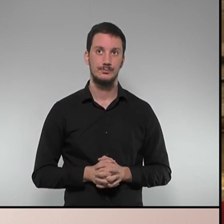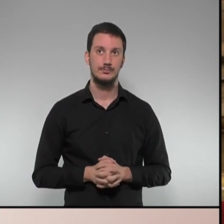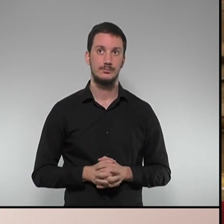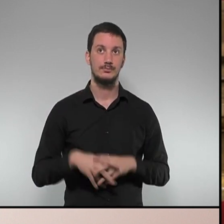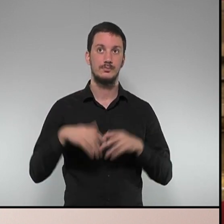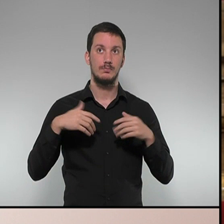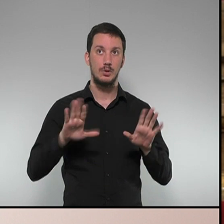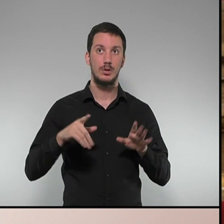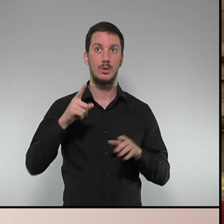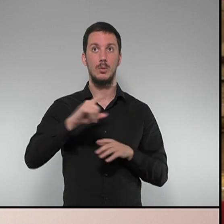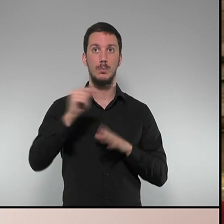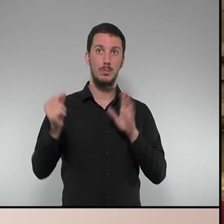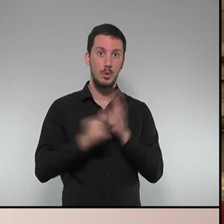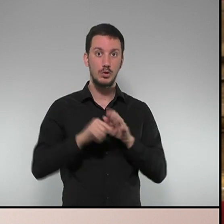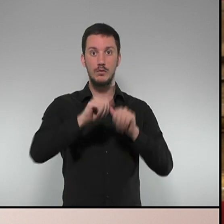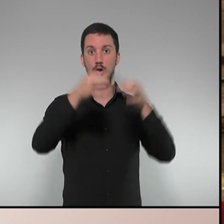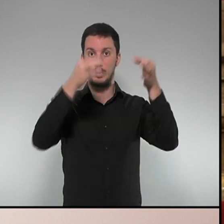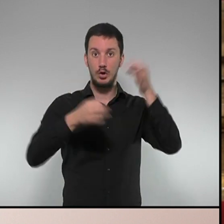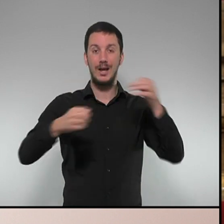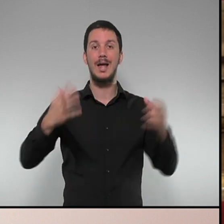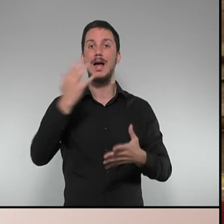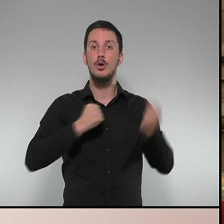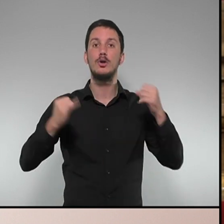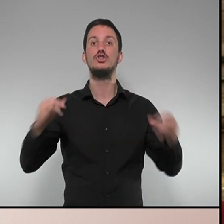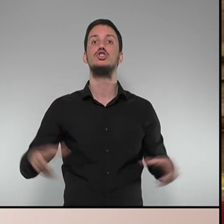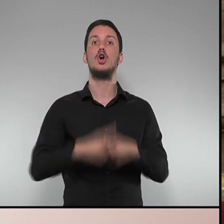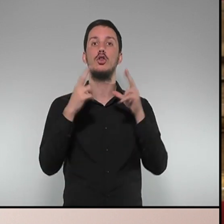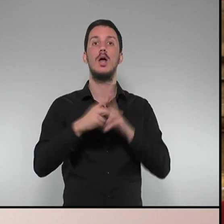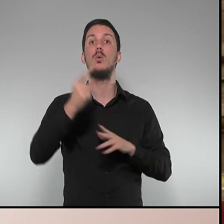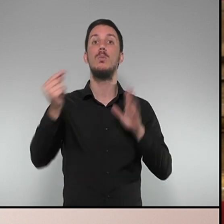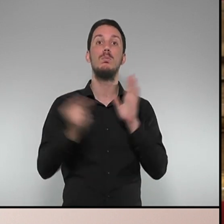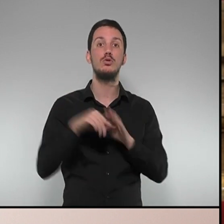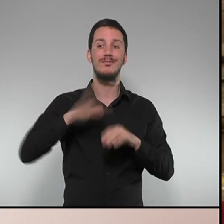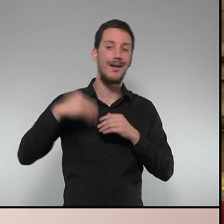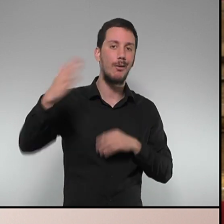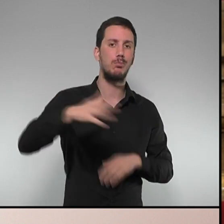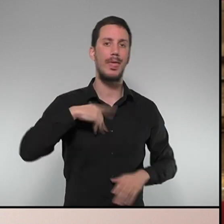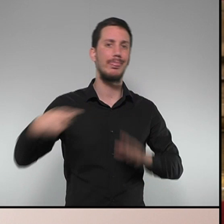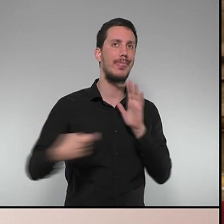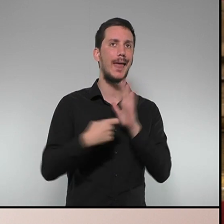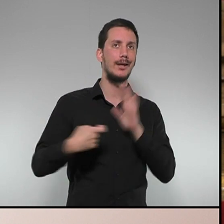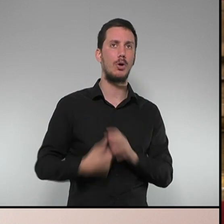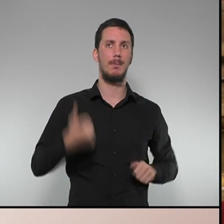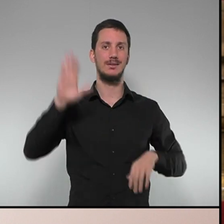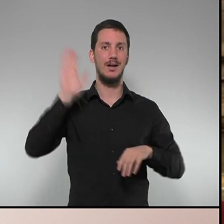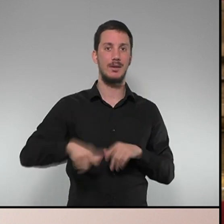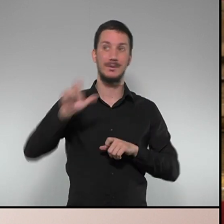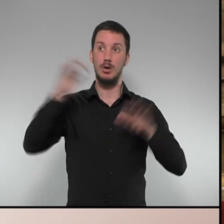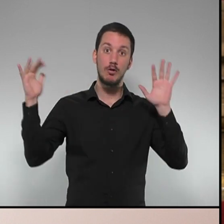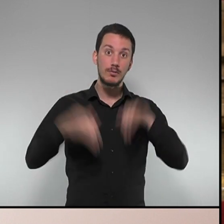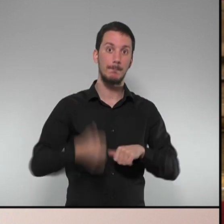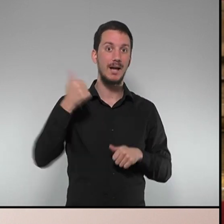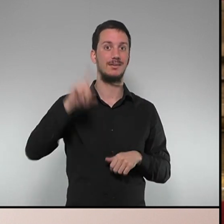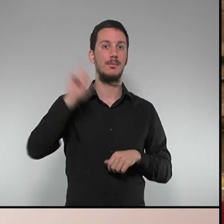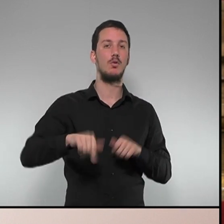Un despropósito desde el punto de vista jurídico, económico y social. Una medida que legitima el delito, senyor Aragonés, dispara el efecto llamada y utiliza